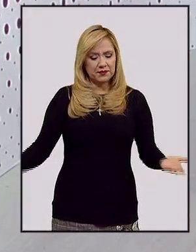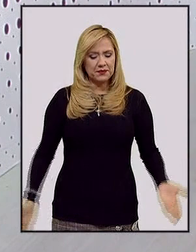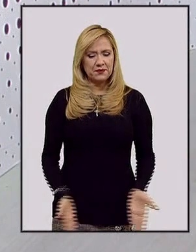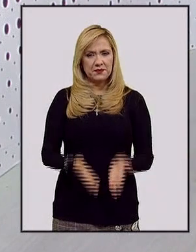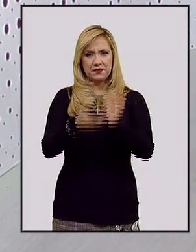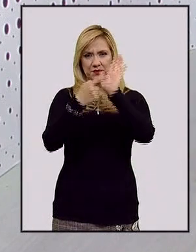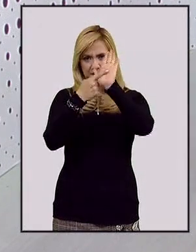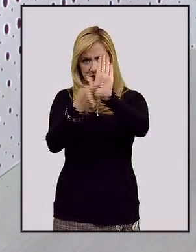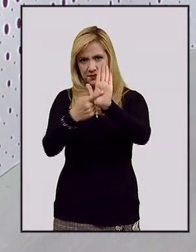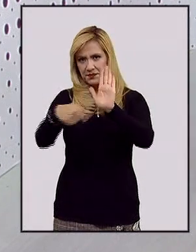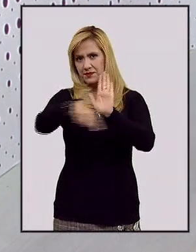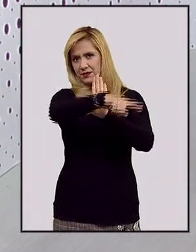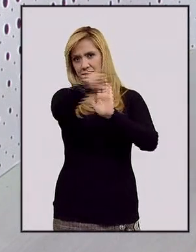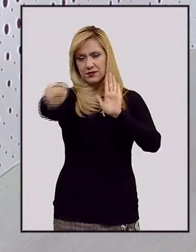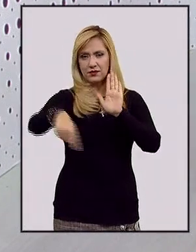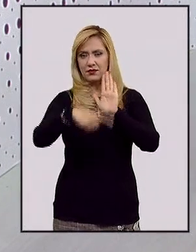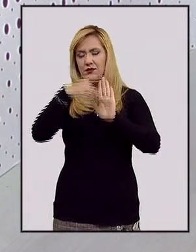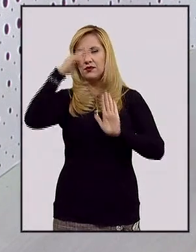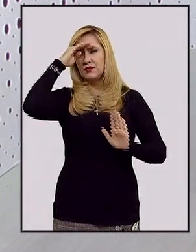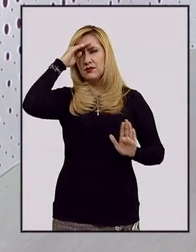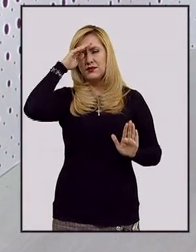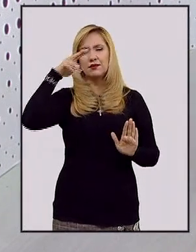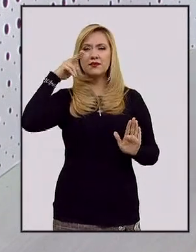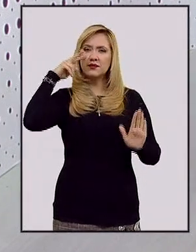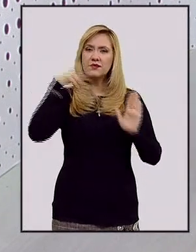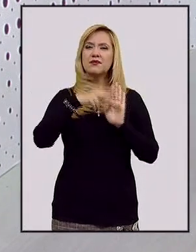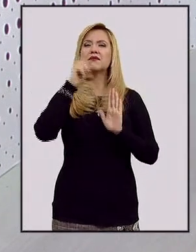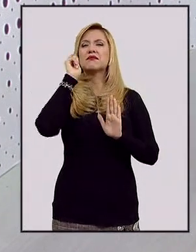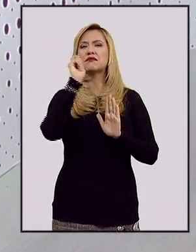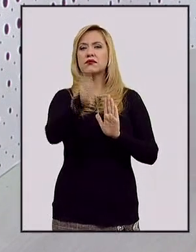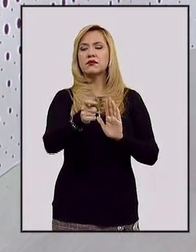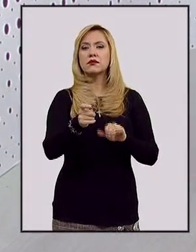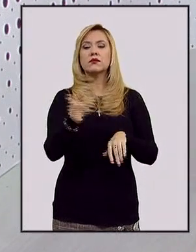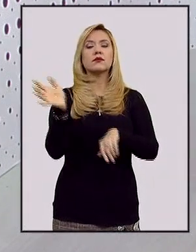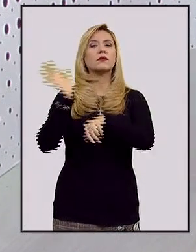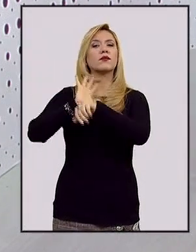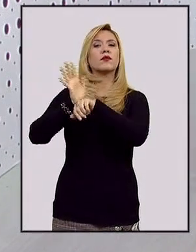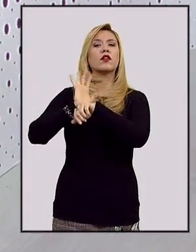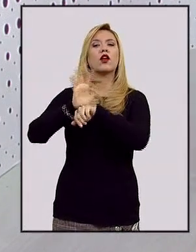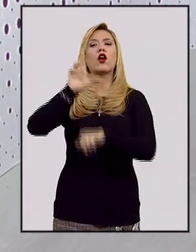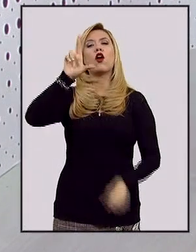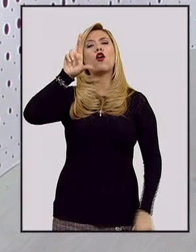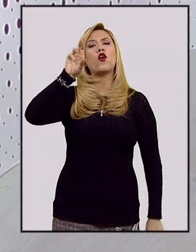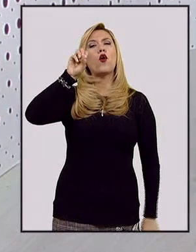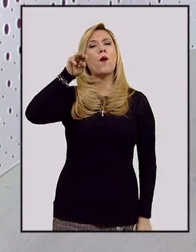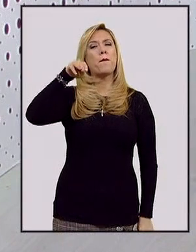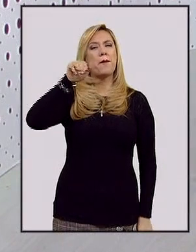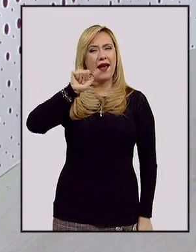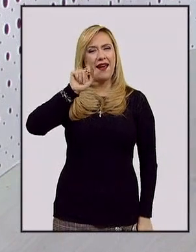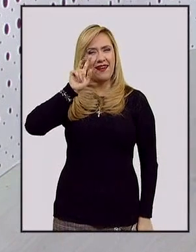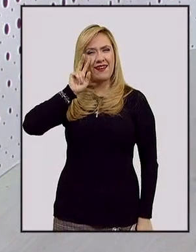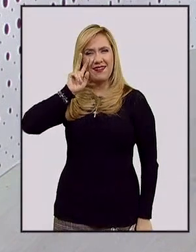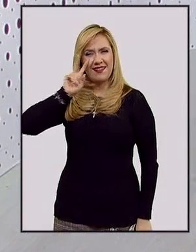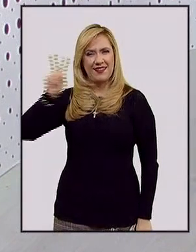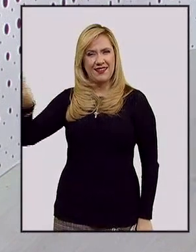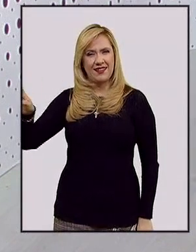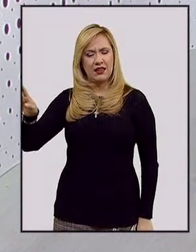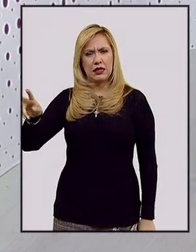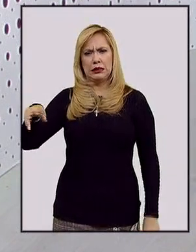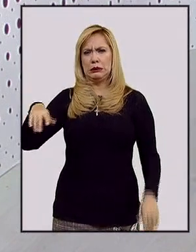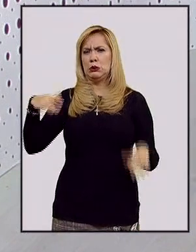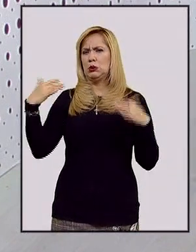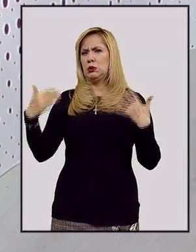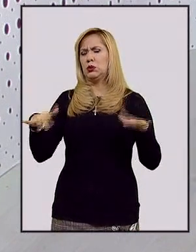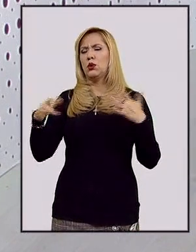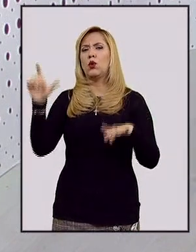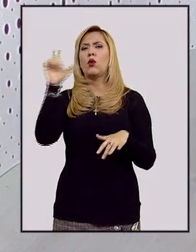que quienes nos están viendo también ubiquen un poco más o menos de qué hablamos, ¿no? La película Roma tiene una escena tremenda de violencia obstétrica,